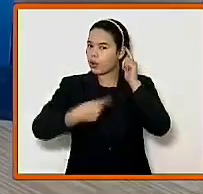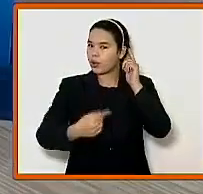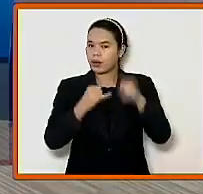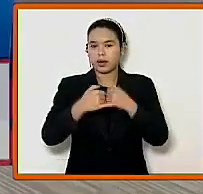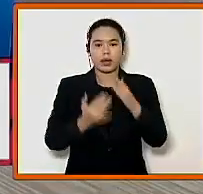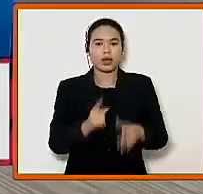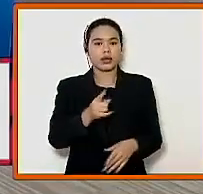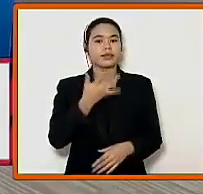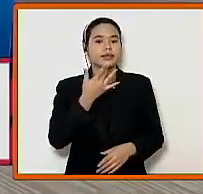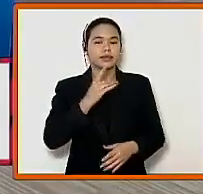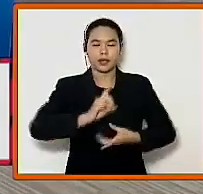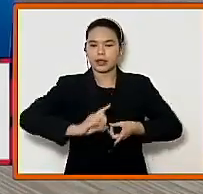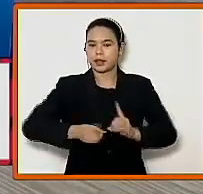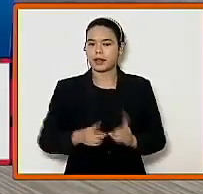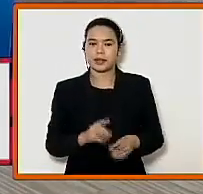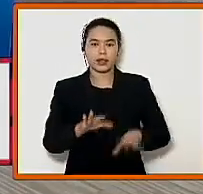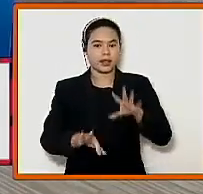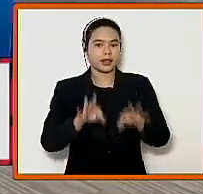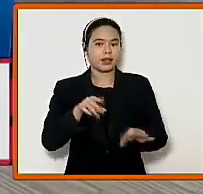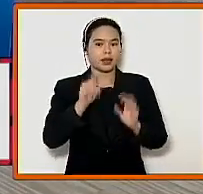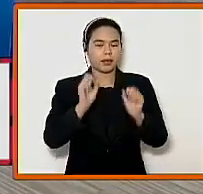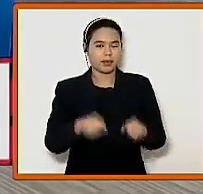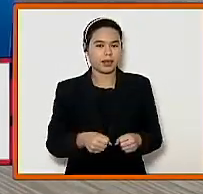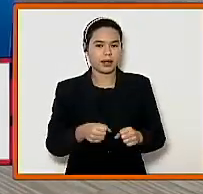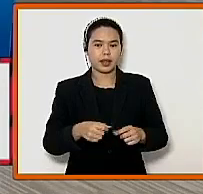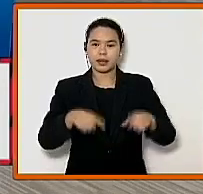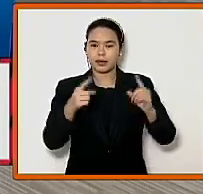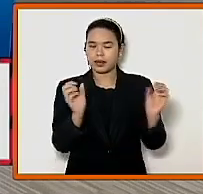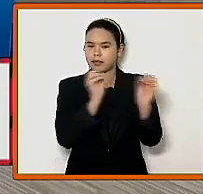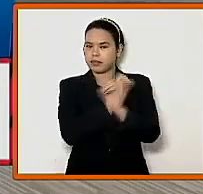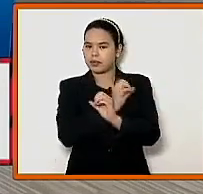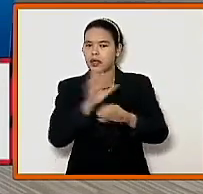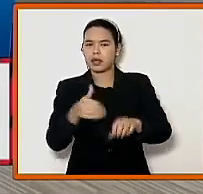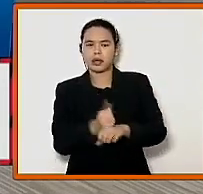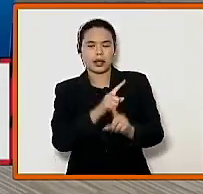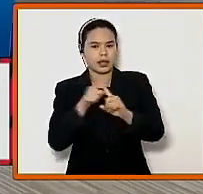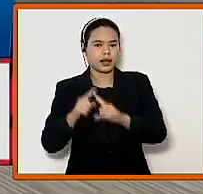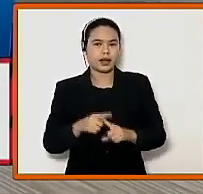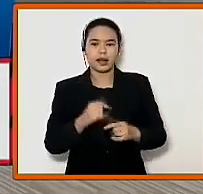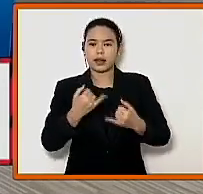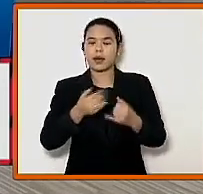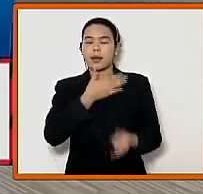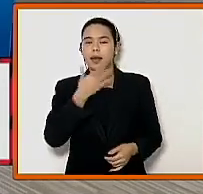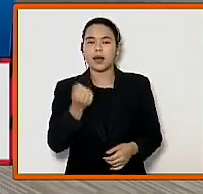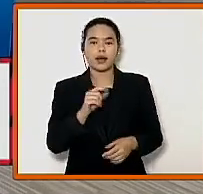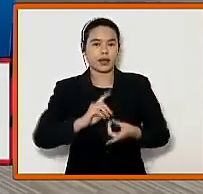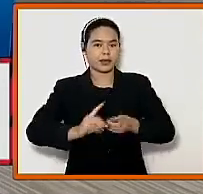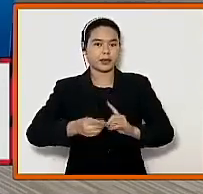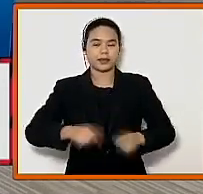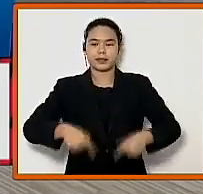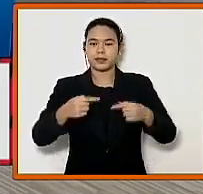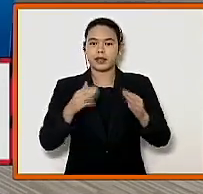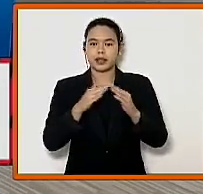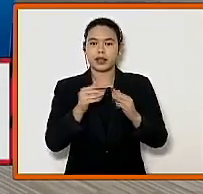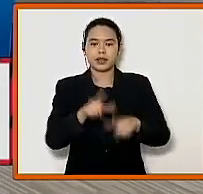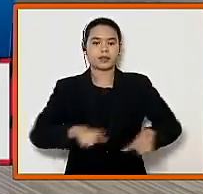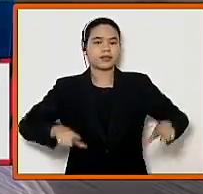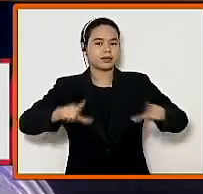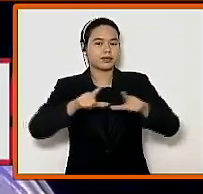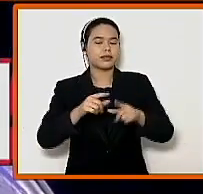sos fanático de los deportes, te invito a que realices sus combinadas en las mejores ligas del mundo con Apostemos, tu casa de apuestas